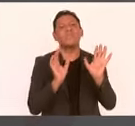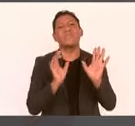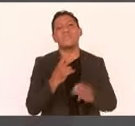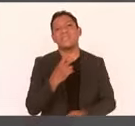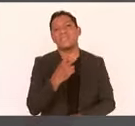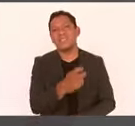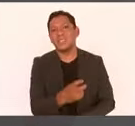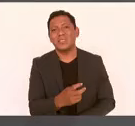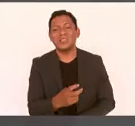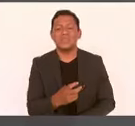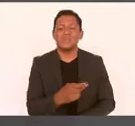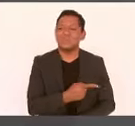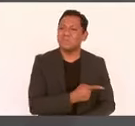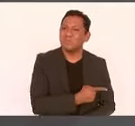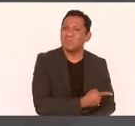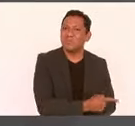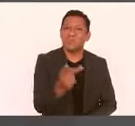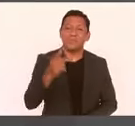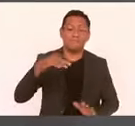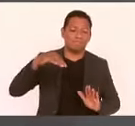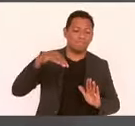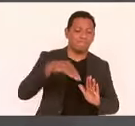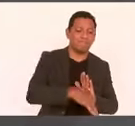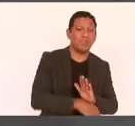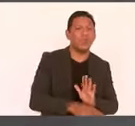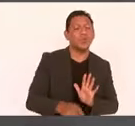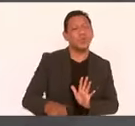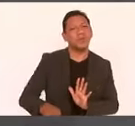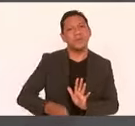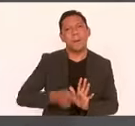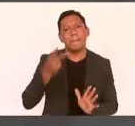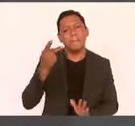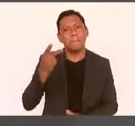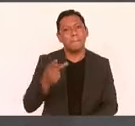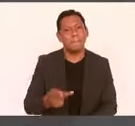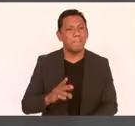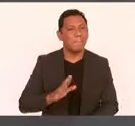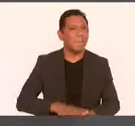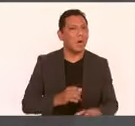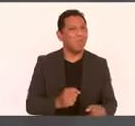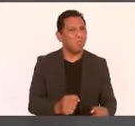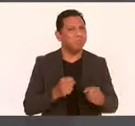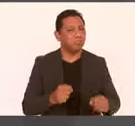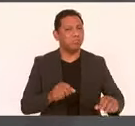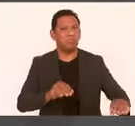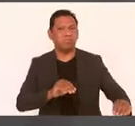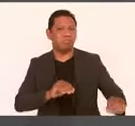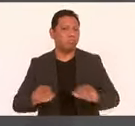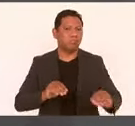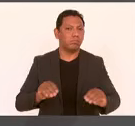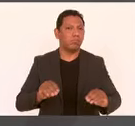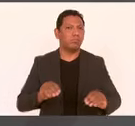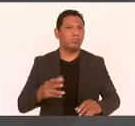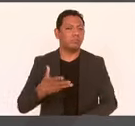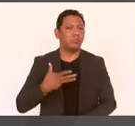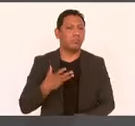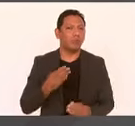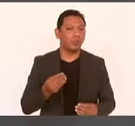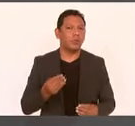pobreza material más grande de México, una vez más pegó esa sismicidad que, de acuerdo a Protección